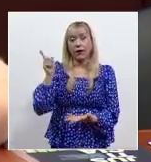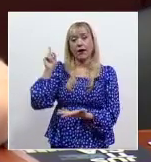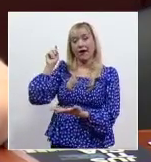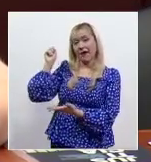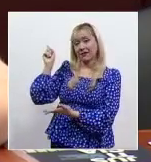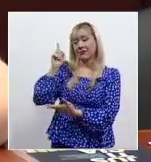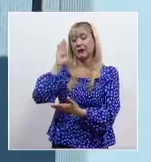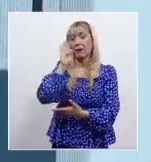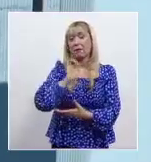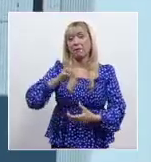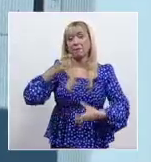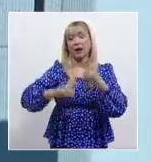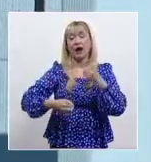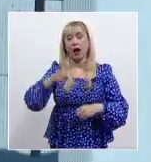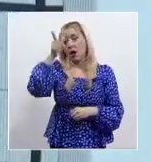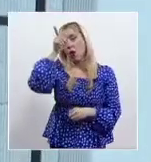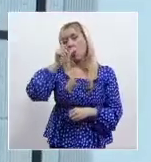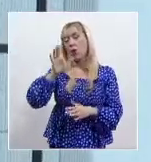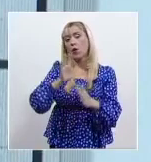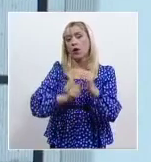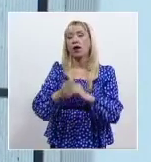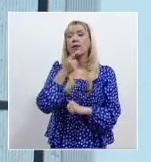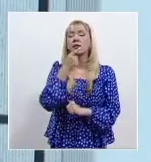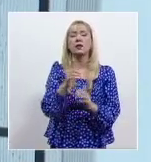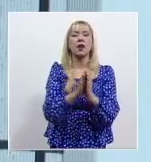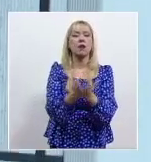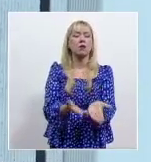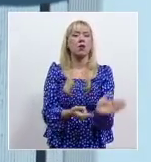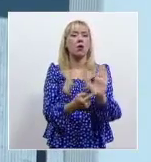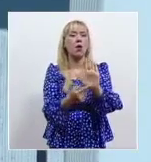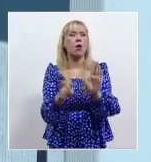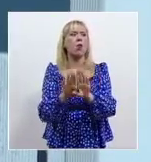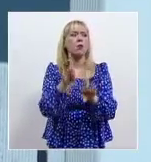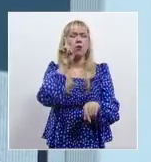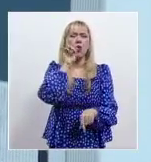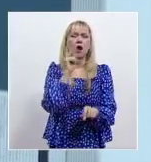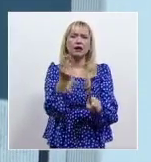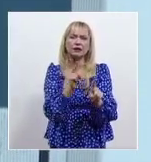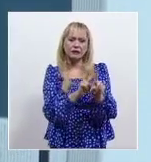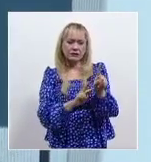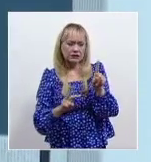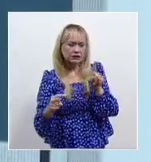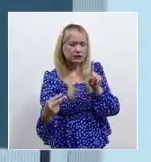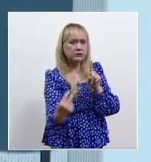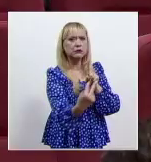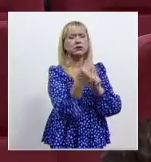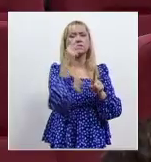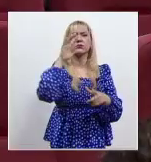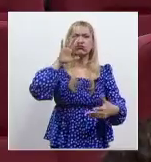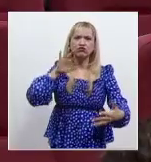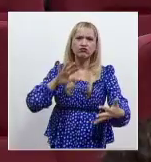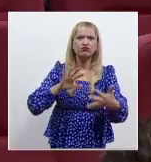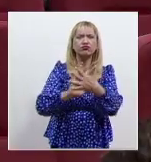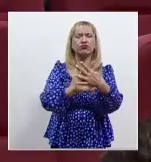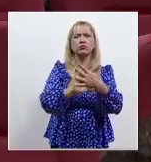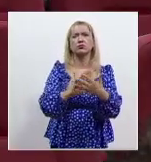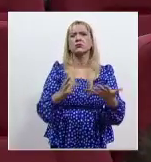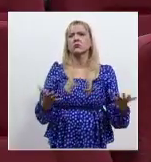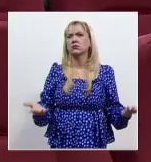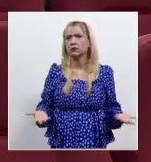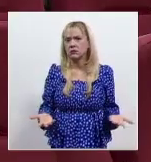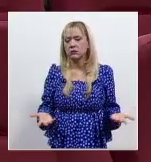lo anterior al presentar el libro Justicia con perspectiva de género para las mujeres criminalizadas en el